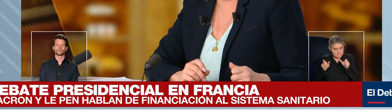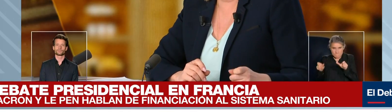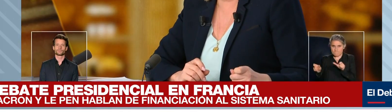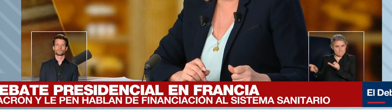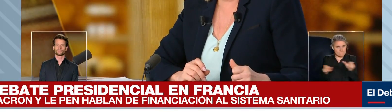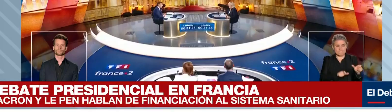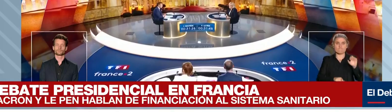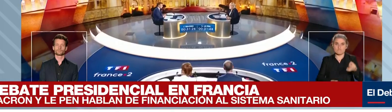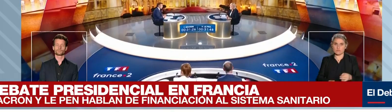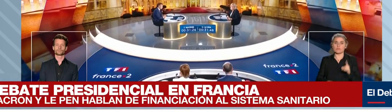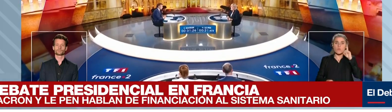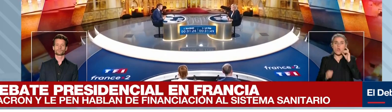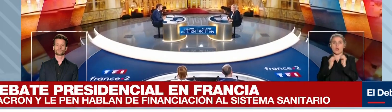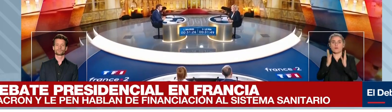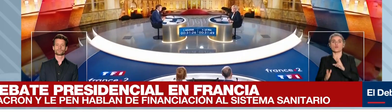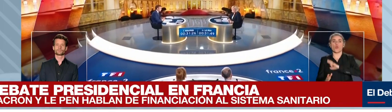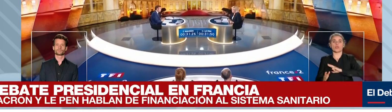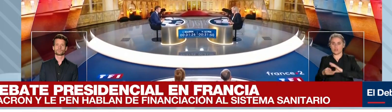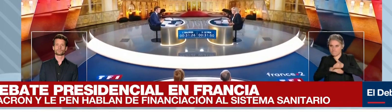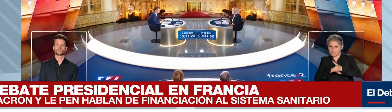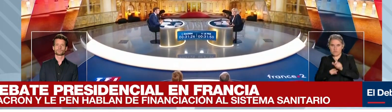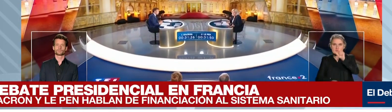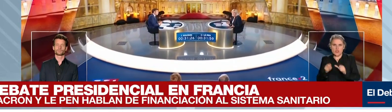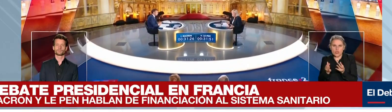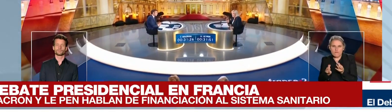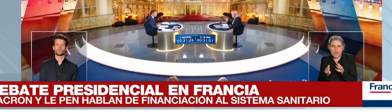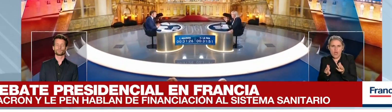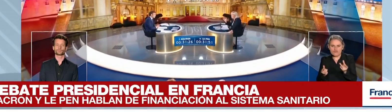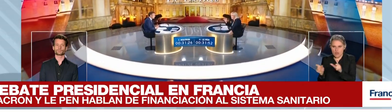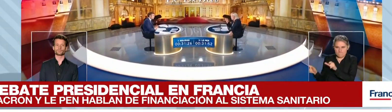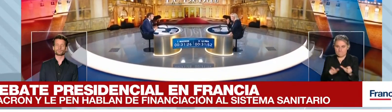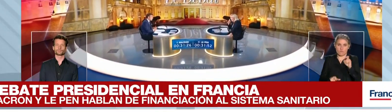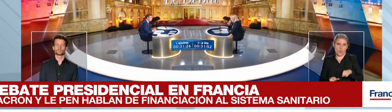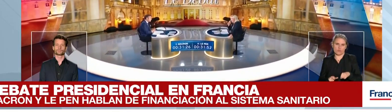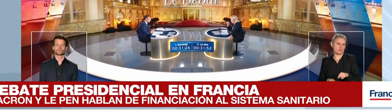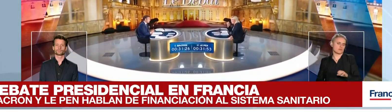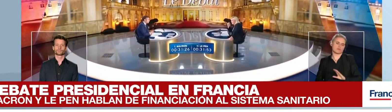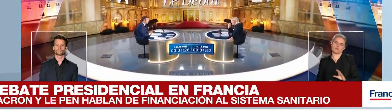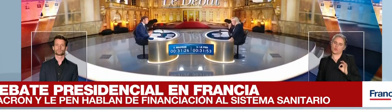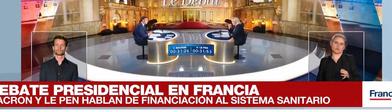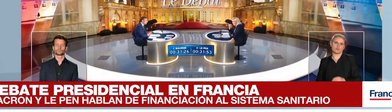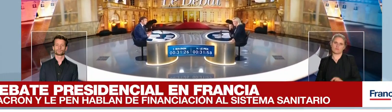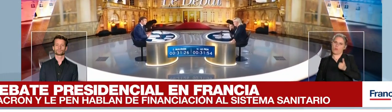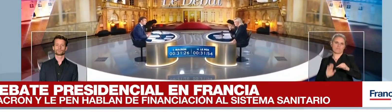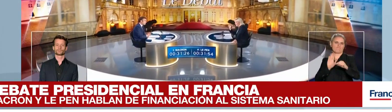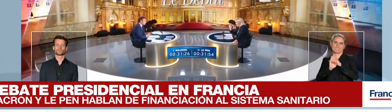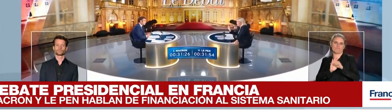pues hay que controlar porque hay que controlar los lugares donde las personas son vulnerables. Esta es una